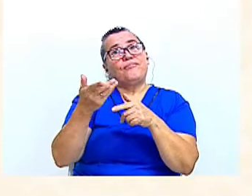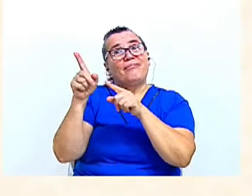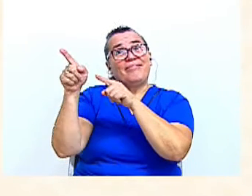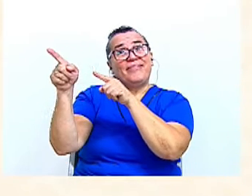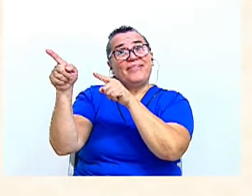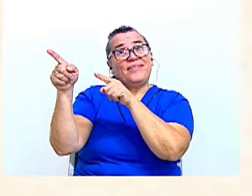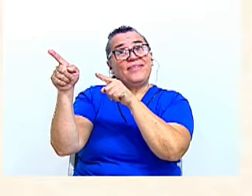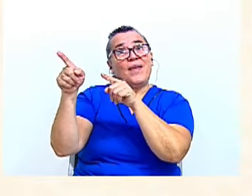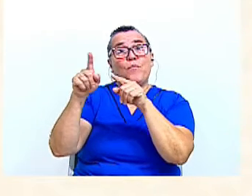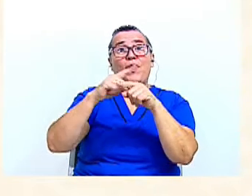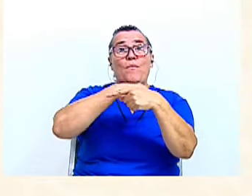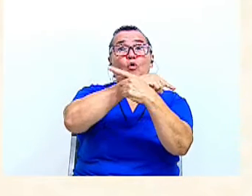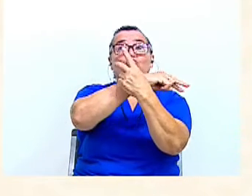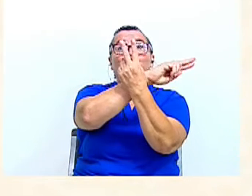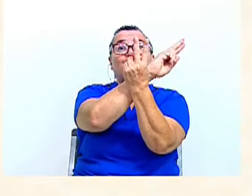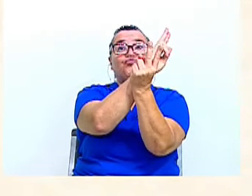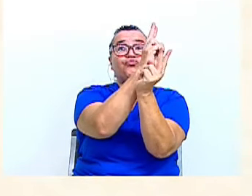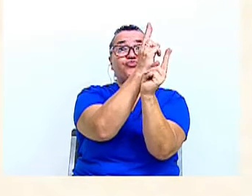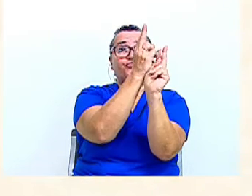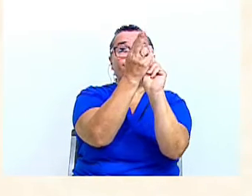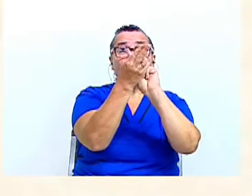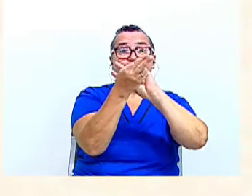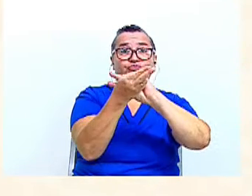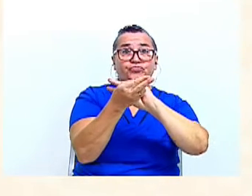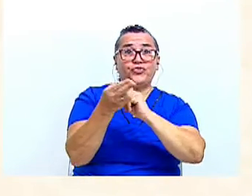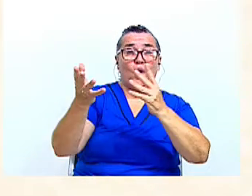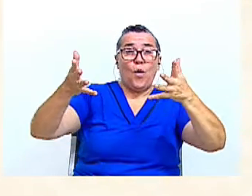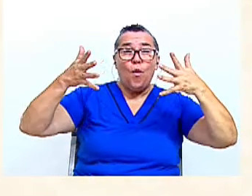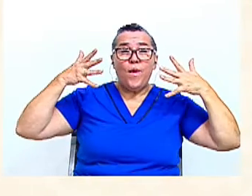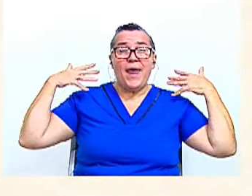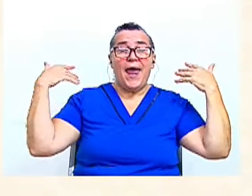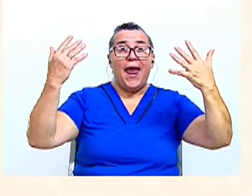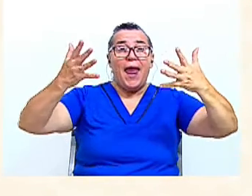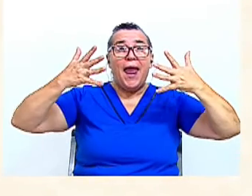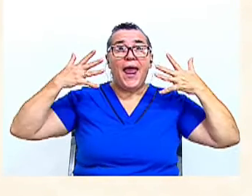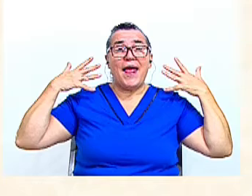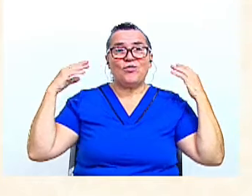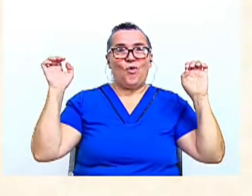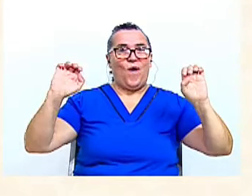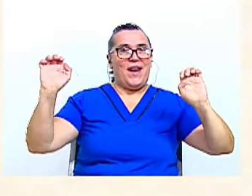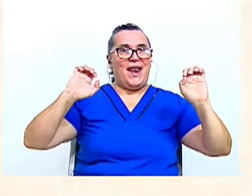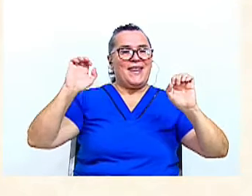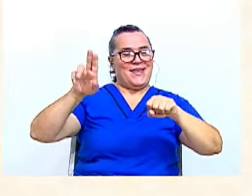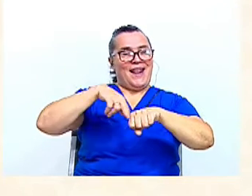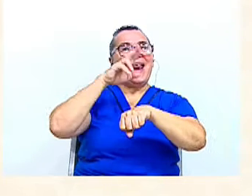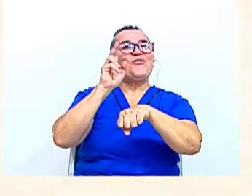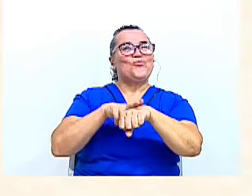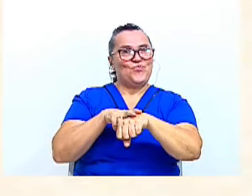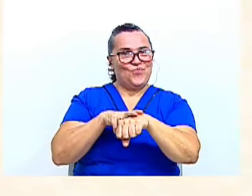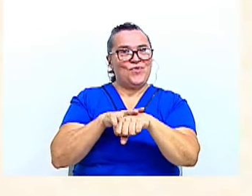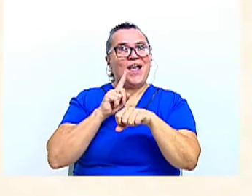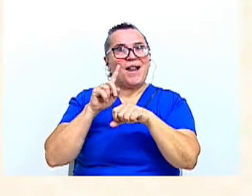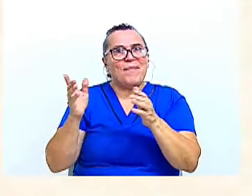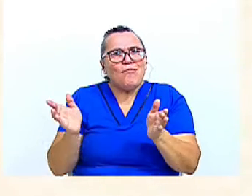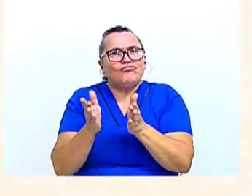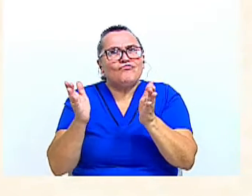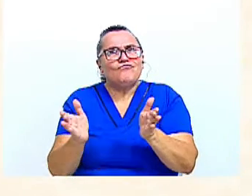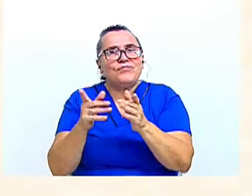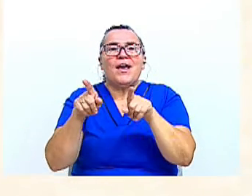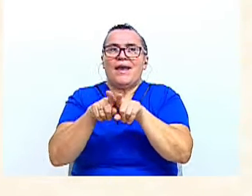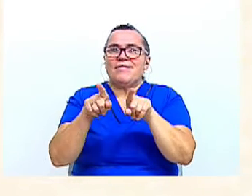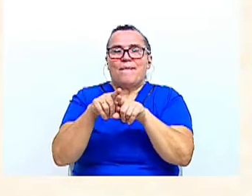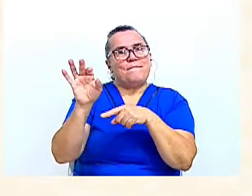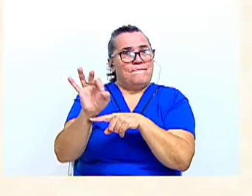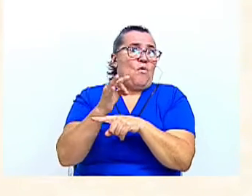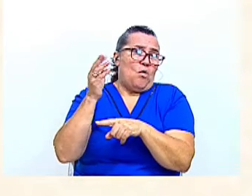como los molinos de viento. Vemos que son impulsados por fuentes de energía naturales, ¿verdad? Que también era una